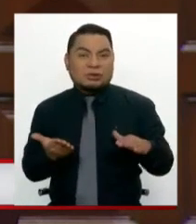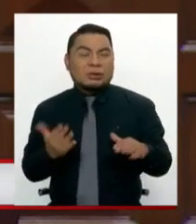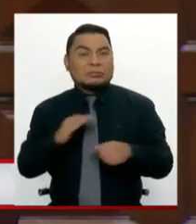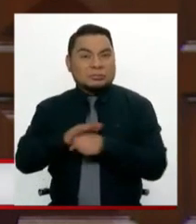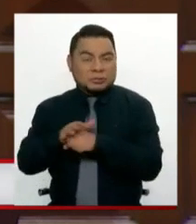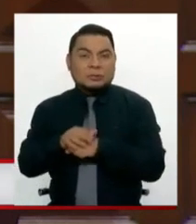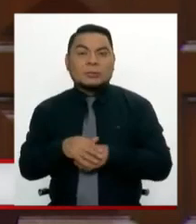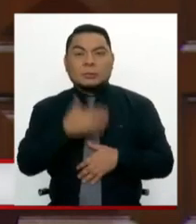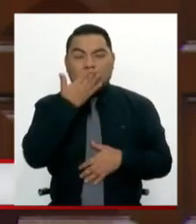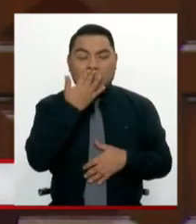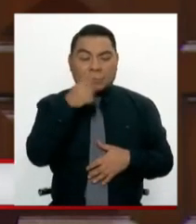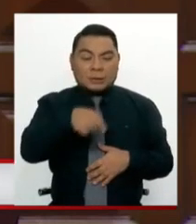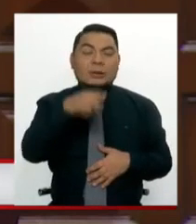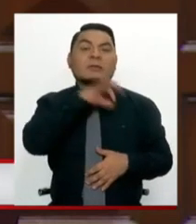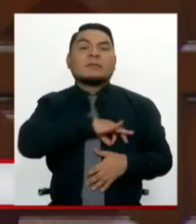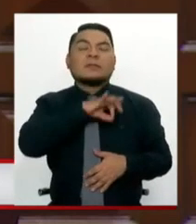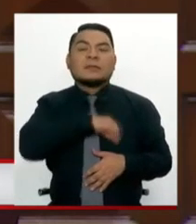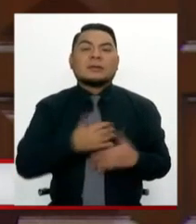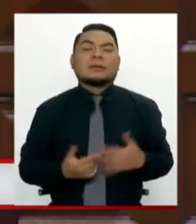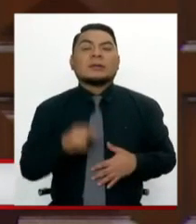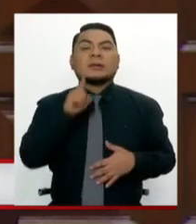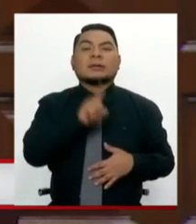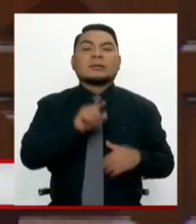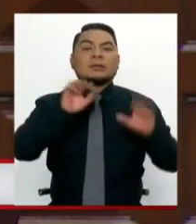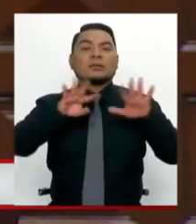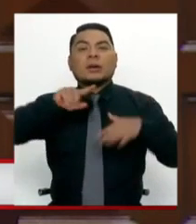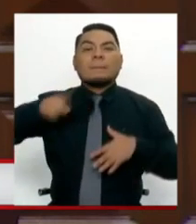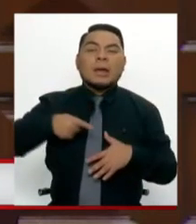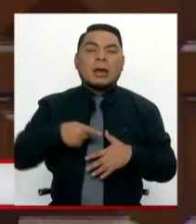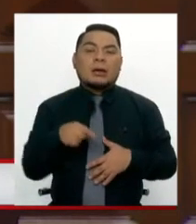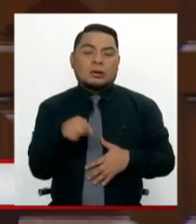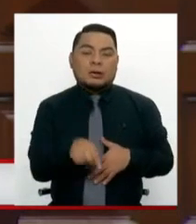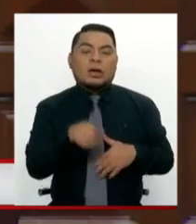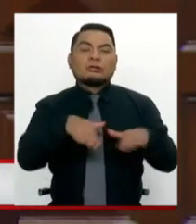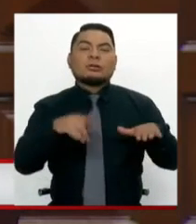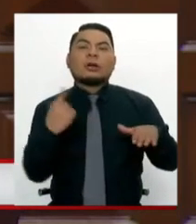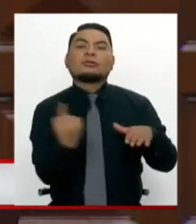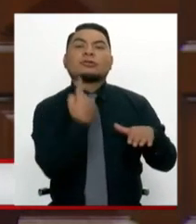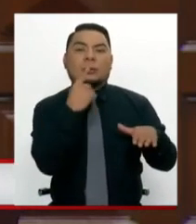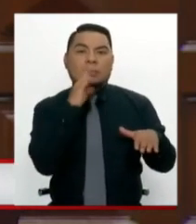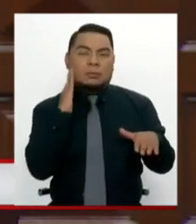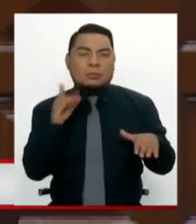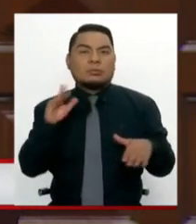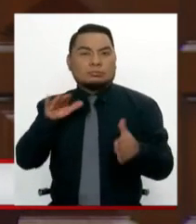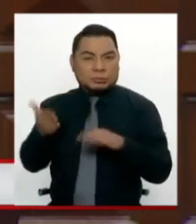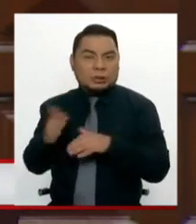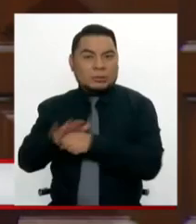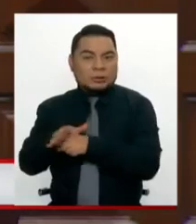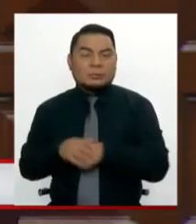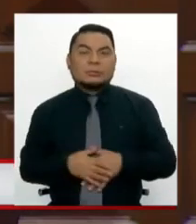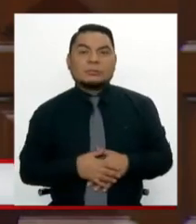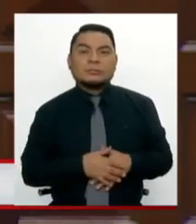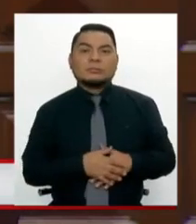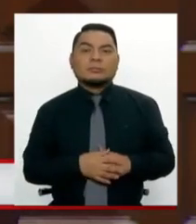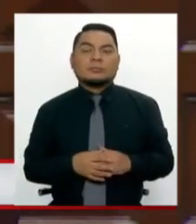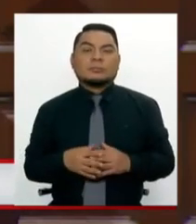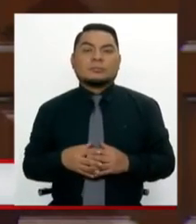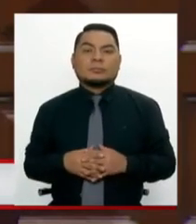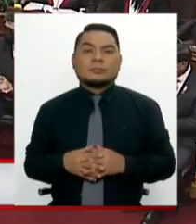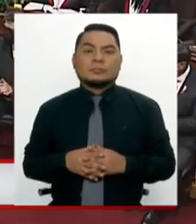adolescentes, beneficiando a 19.000 huérfanos y huérfanas por la pandemia.